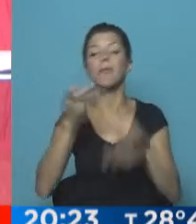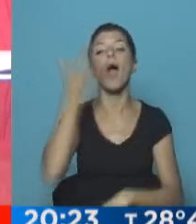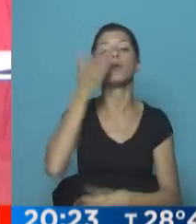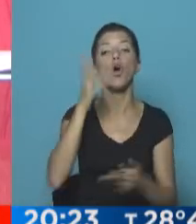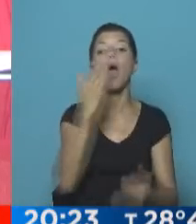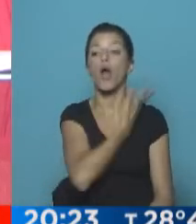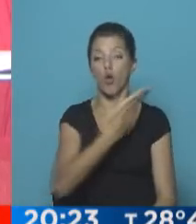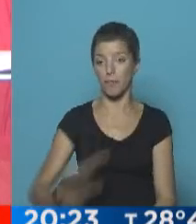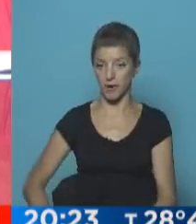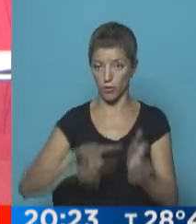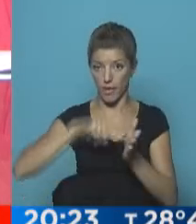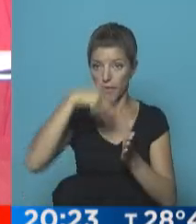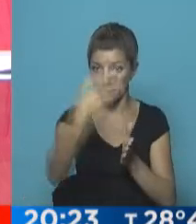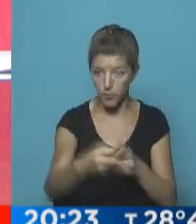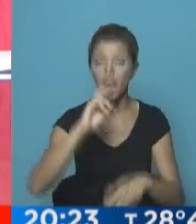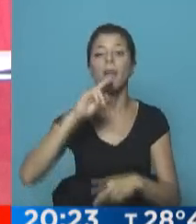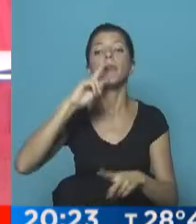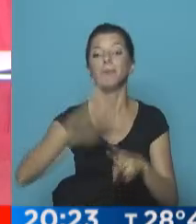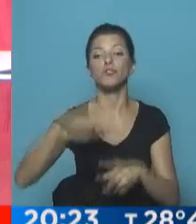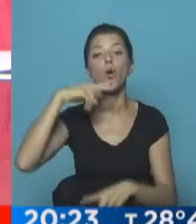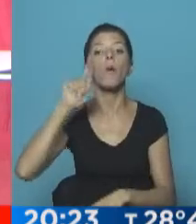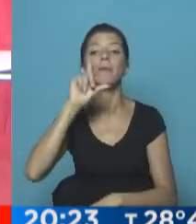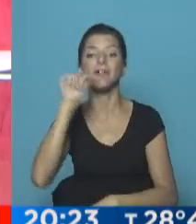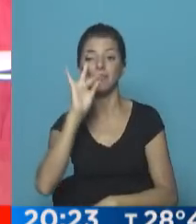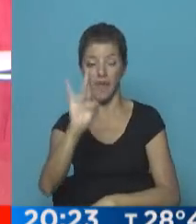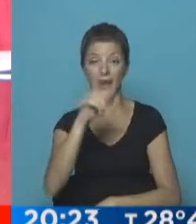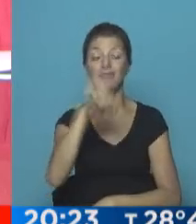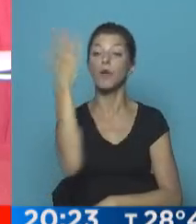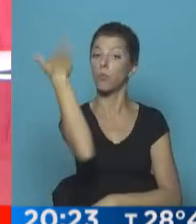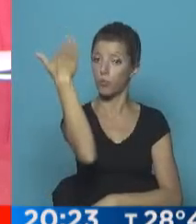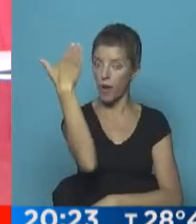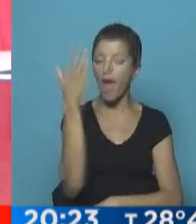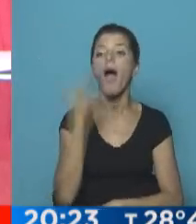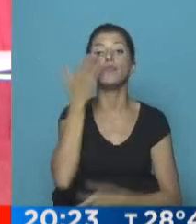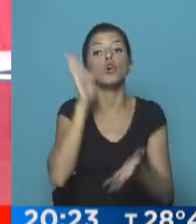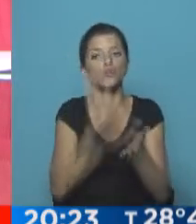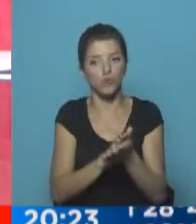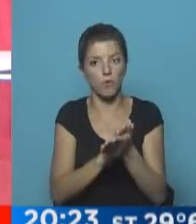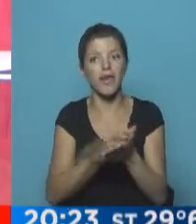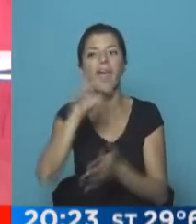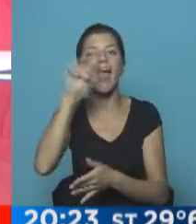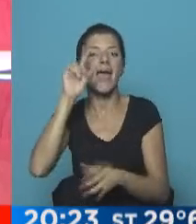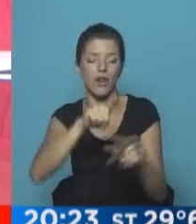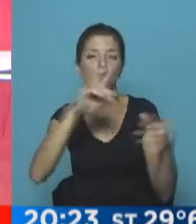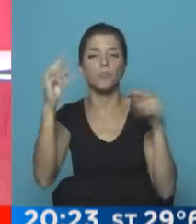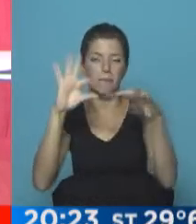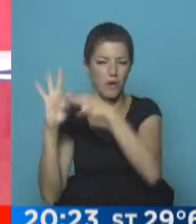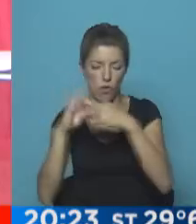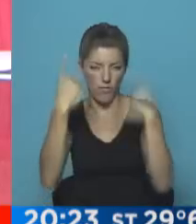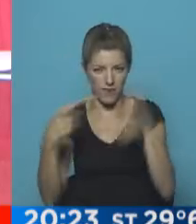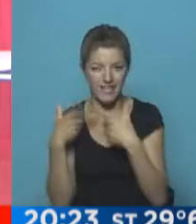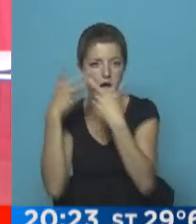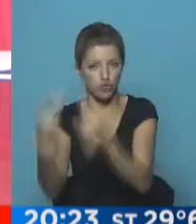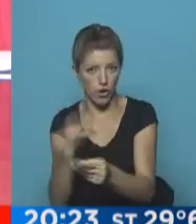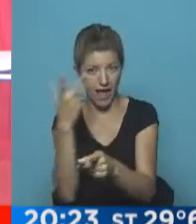gobernadora bonaerense María Eugenia Vidal. Ofreció una conferencia de prensa donde habló de la red de complicidades. La gobernadora